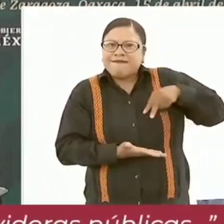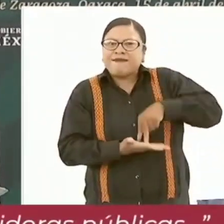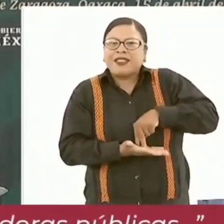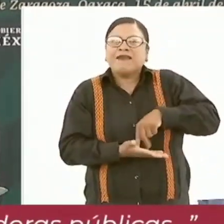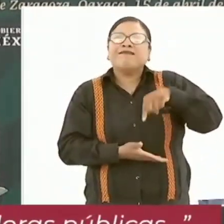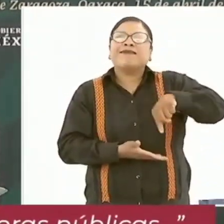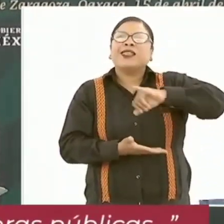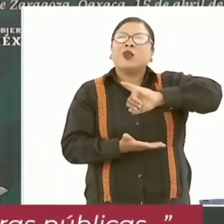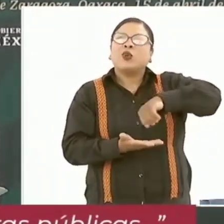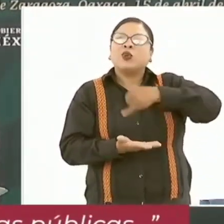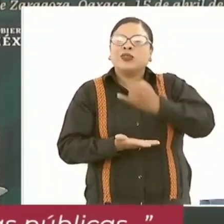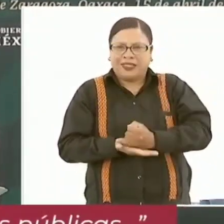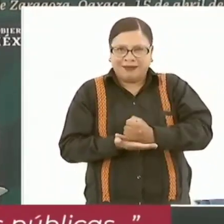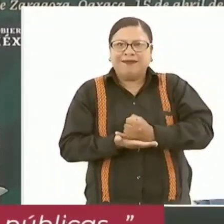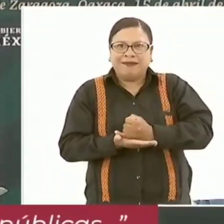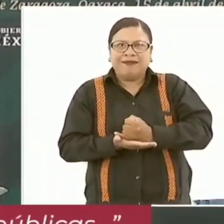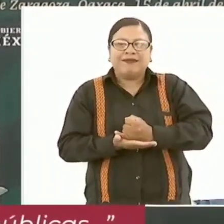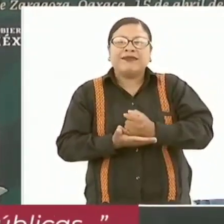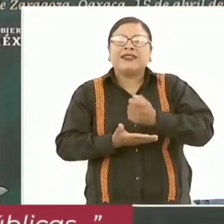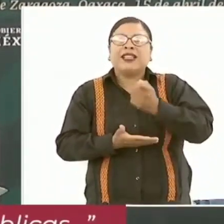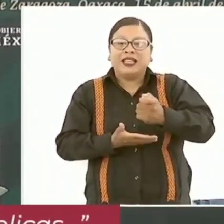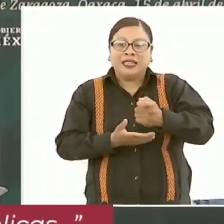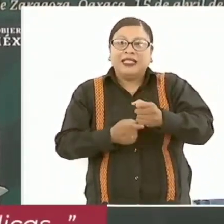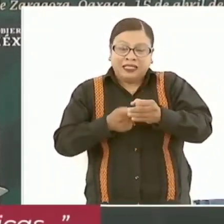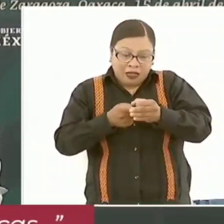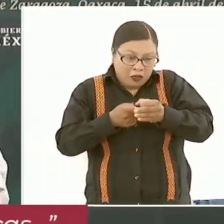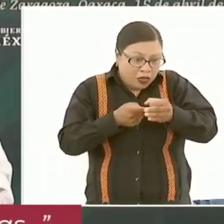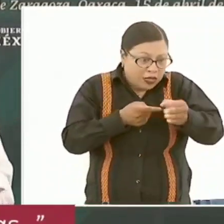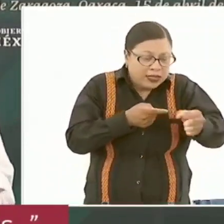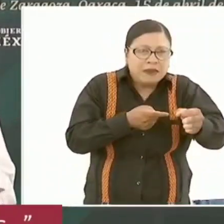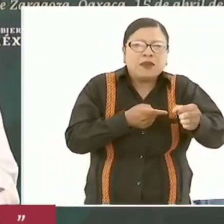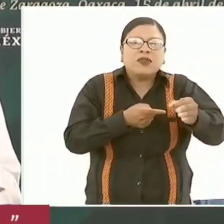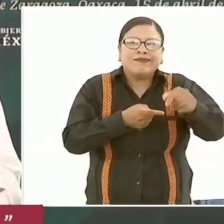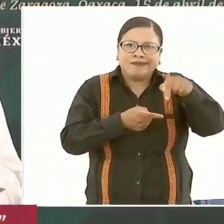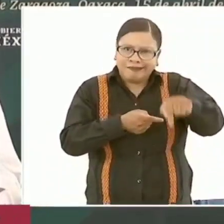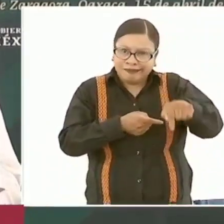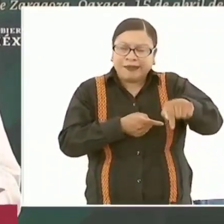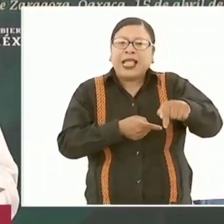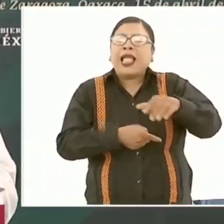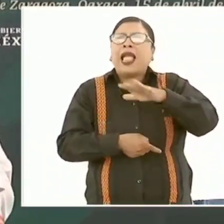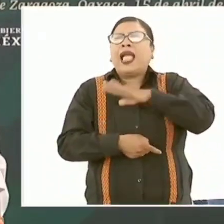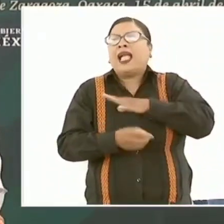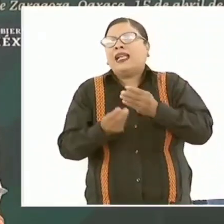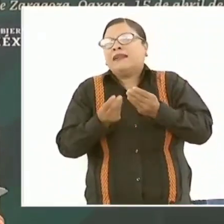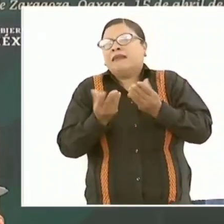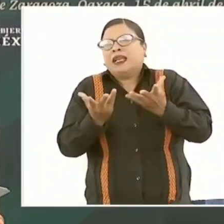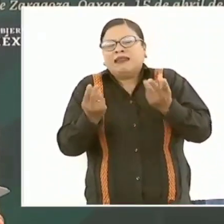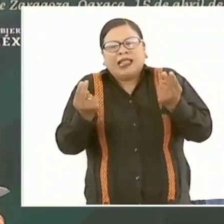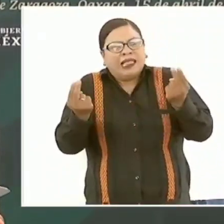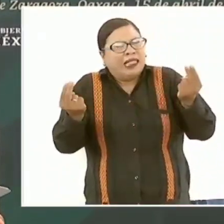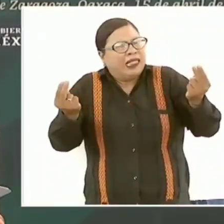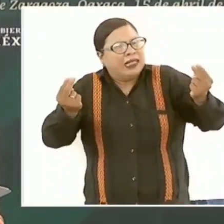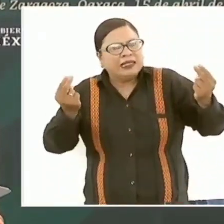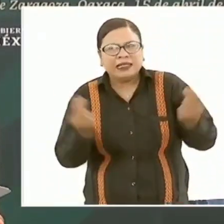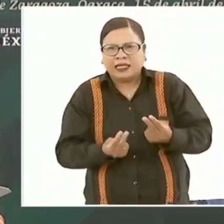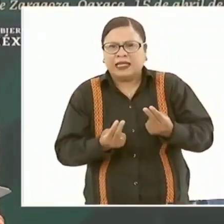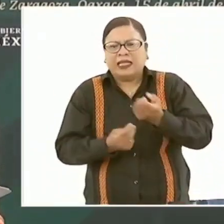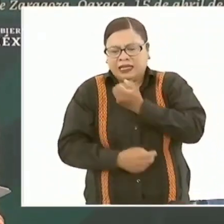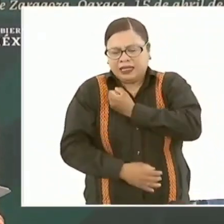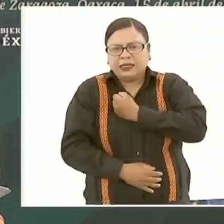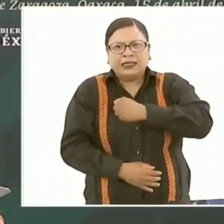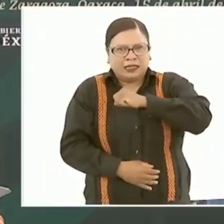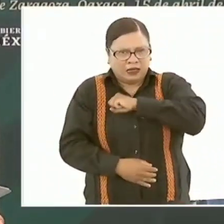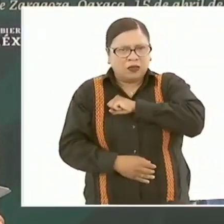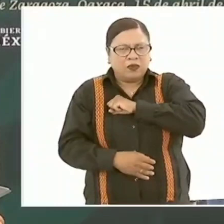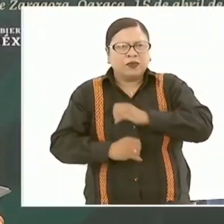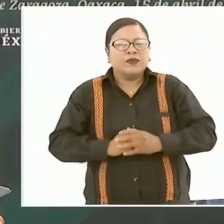en Juchitán, que es uno de los municipios en donde mayor demanda y necesidad